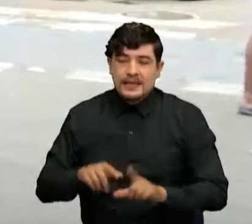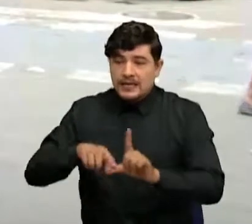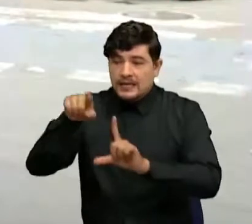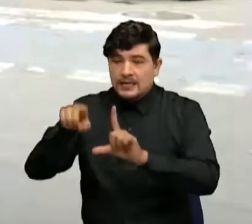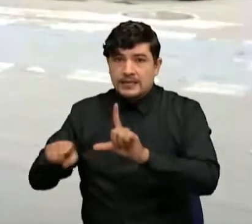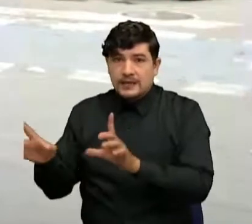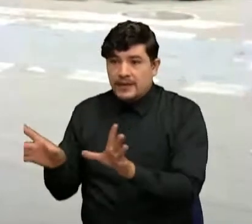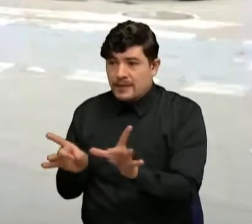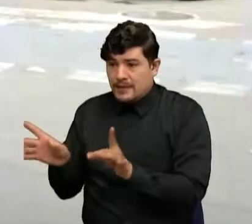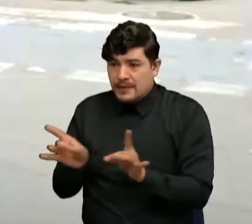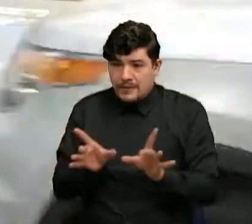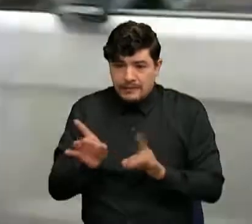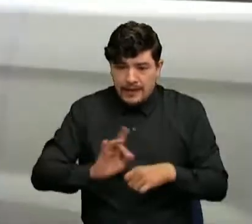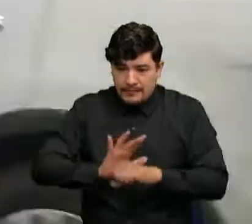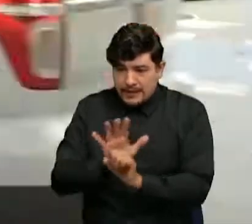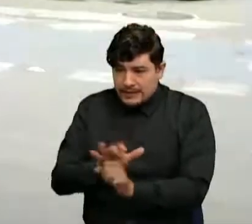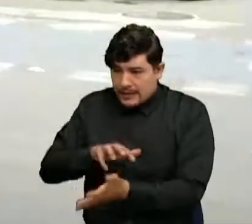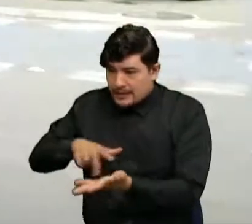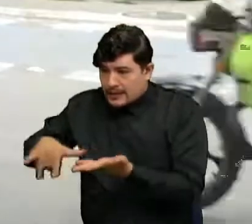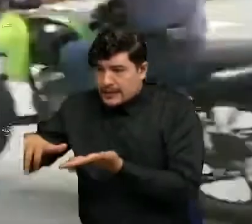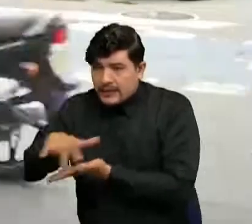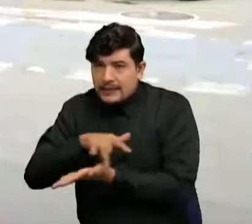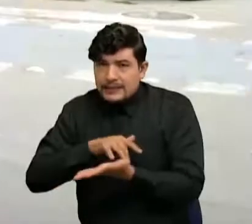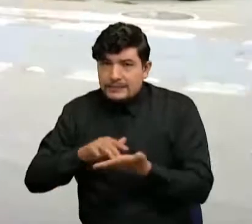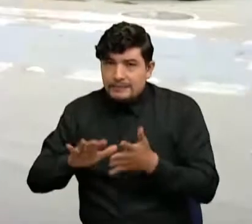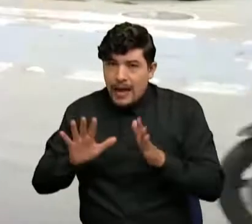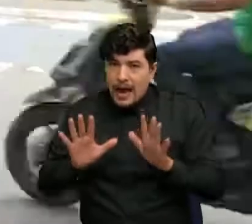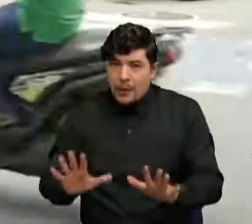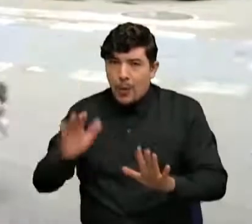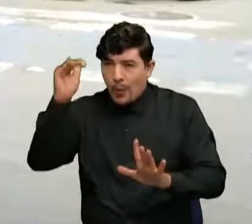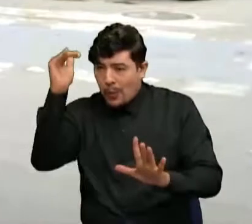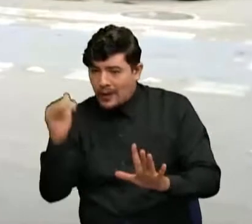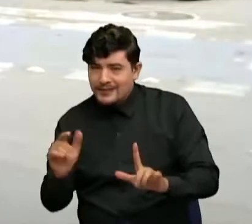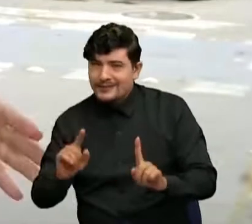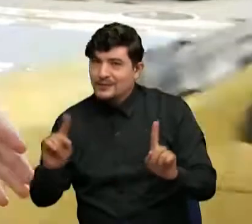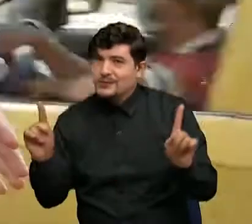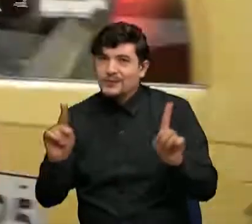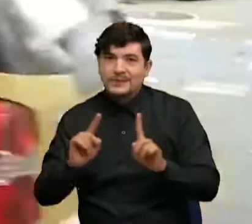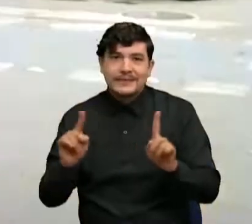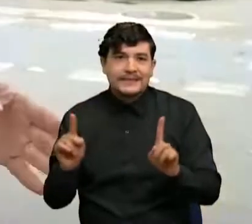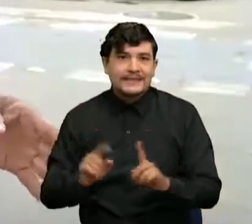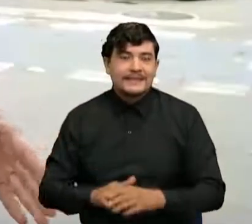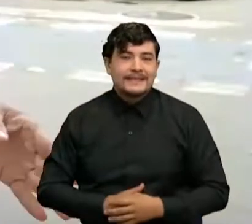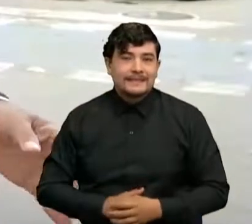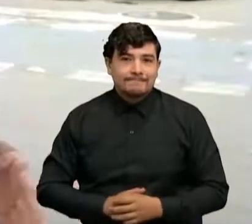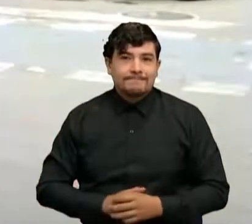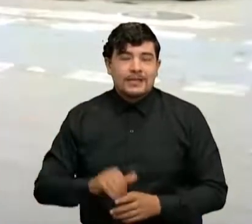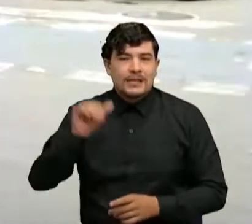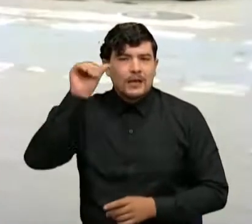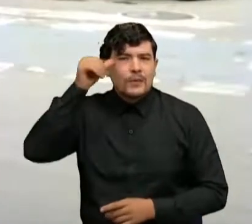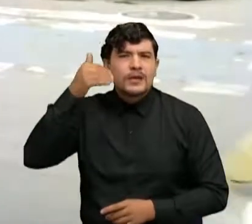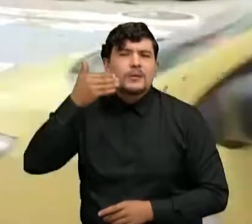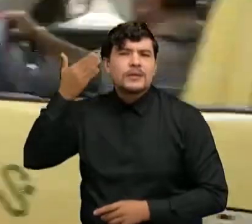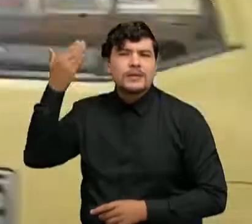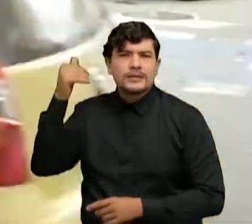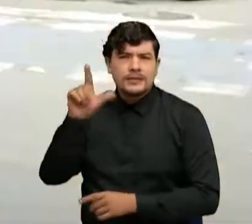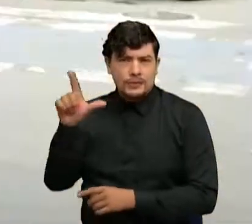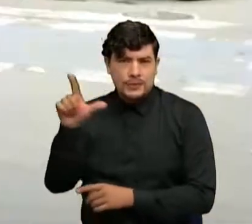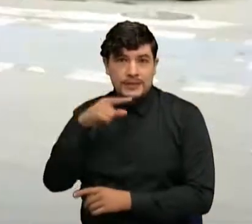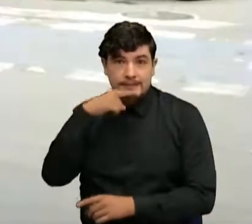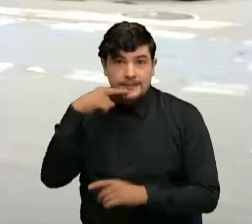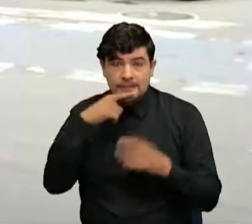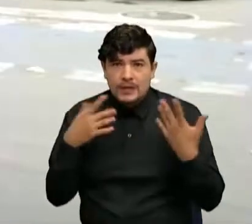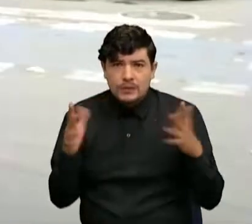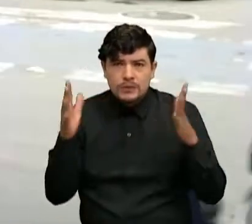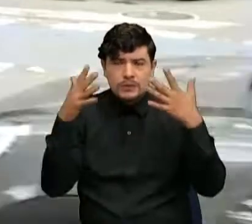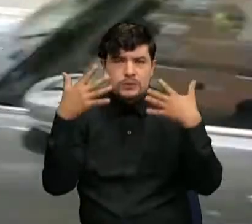en el departamento de Santander no ceden, no da tregua esta pandemia. Recordemos que el pasado lunes festivo se